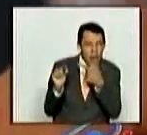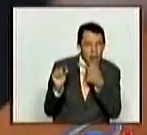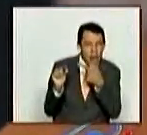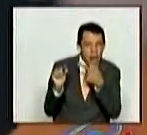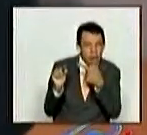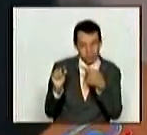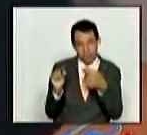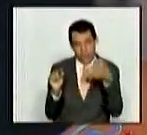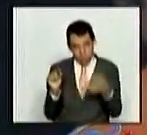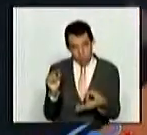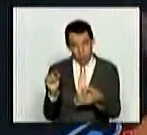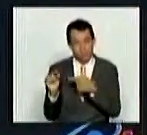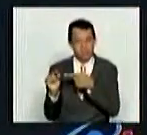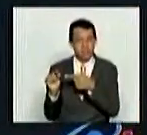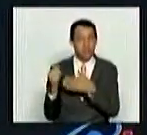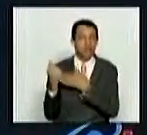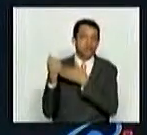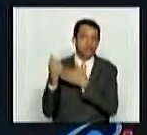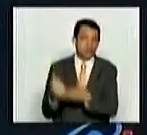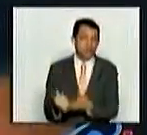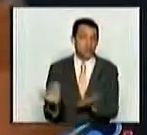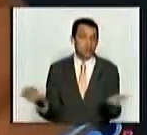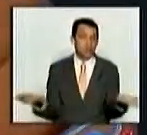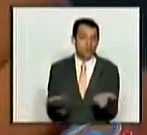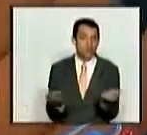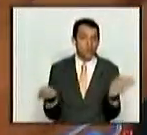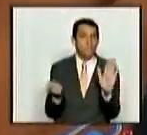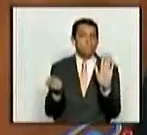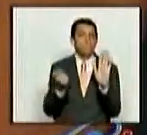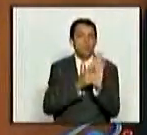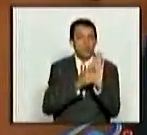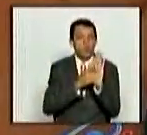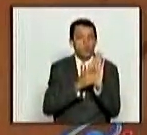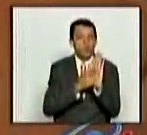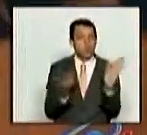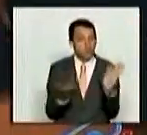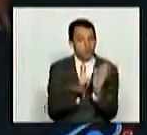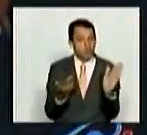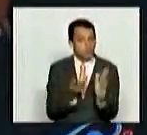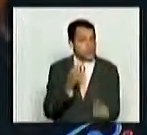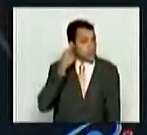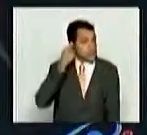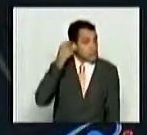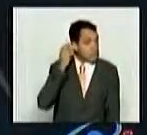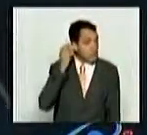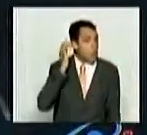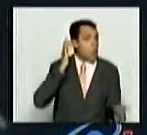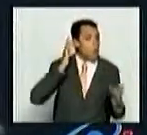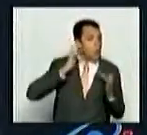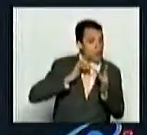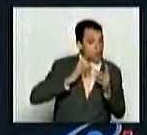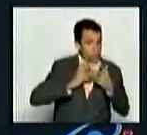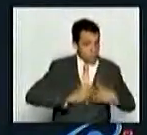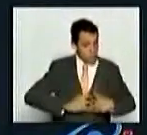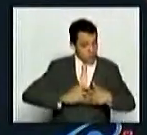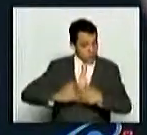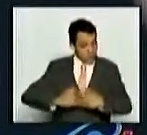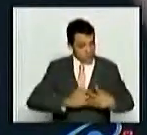esta es ubicar el punto, es saber eso que estaba mencionando Javier de la